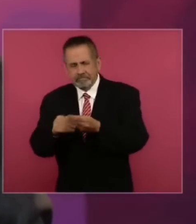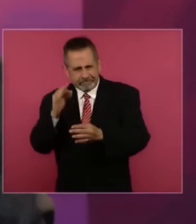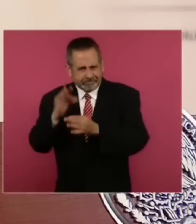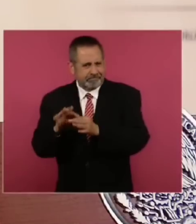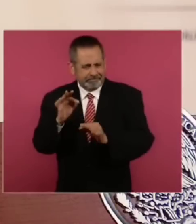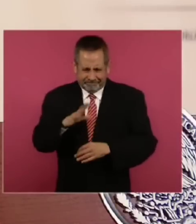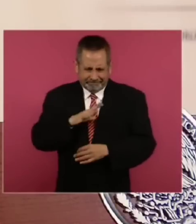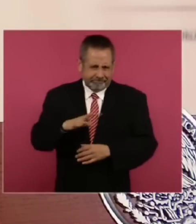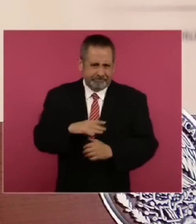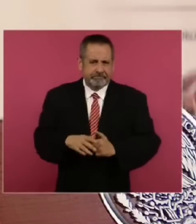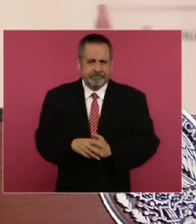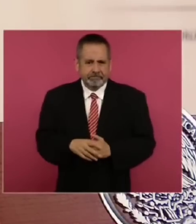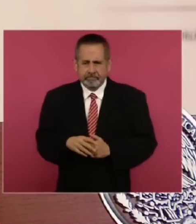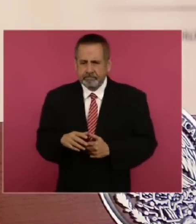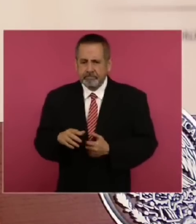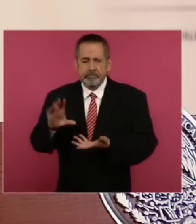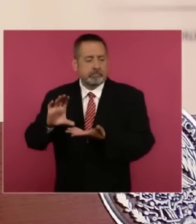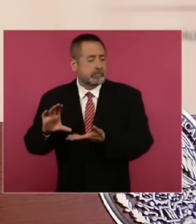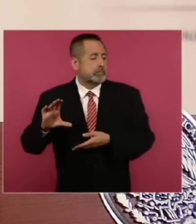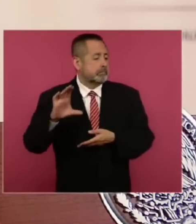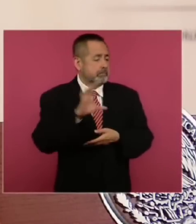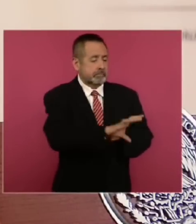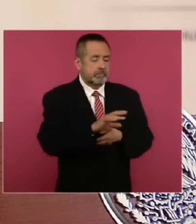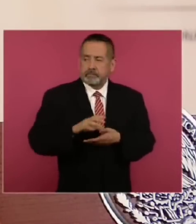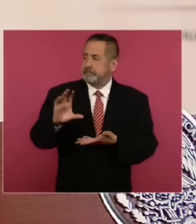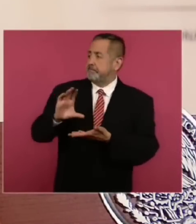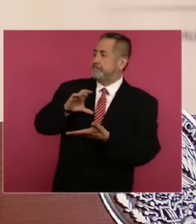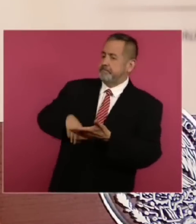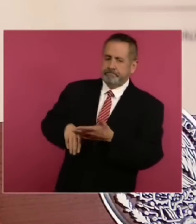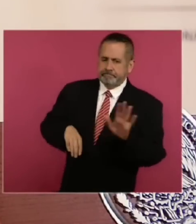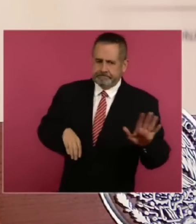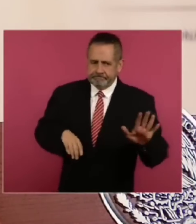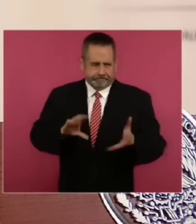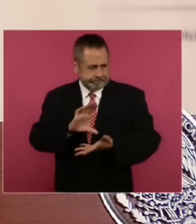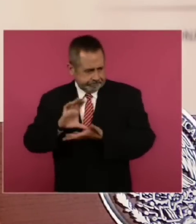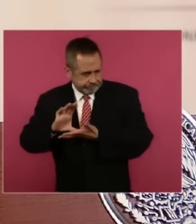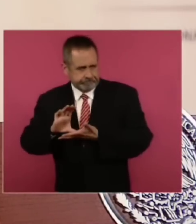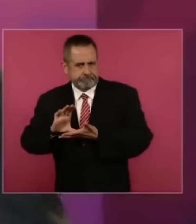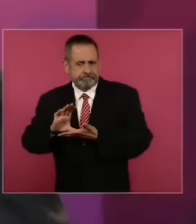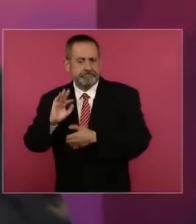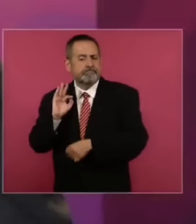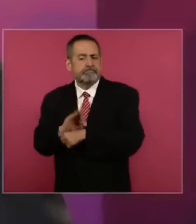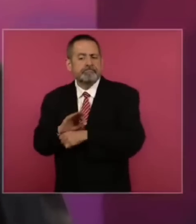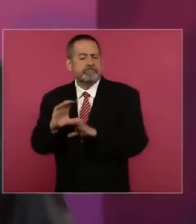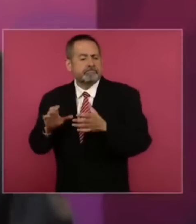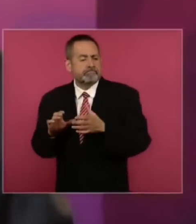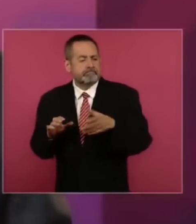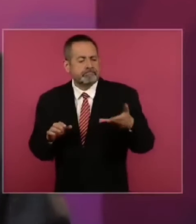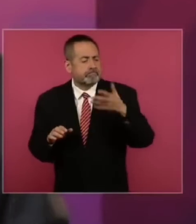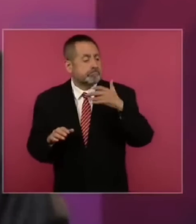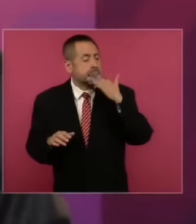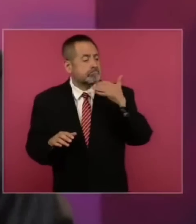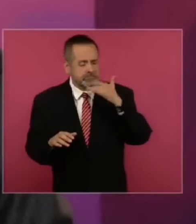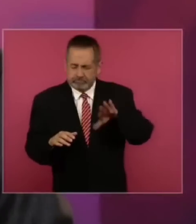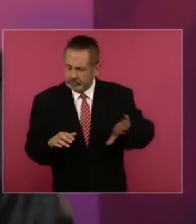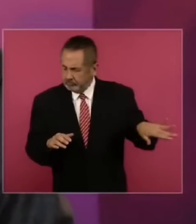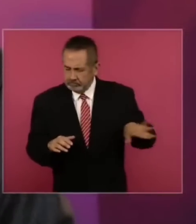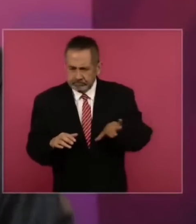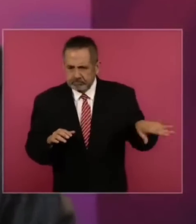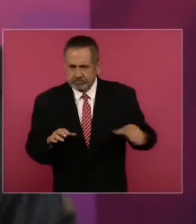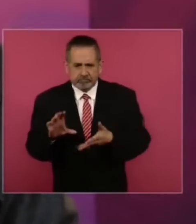contrario se protege el dinero y se hace a un lado a los corruptos Por qué